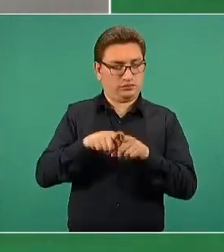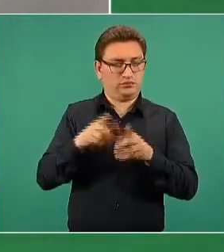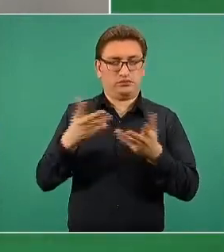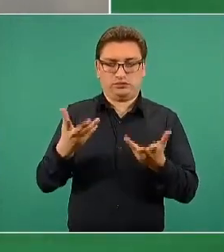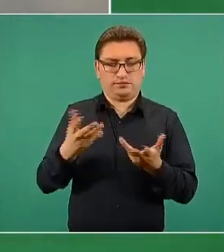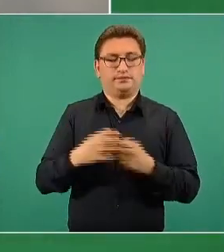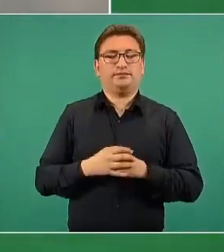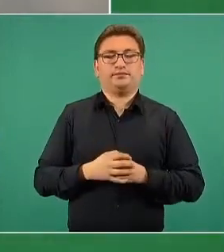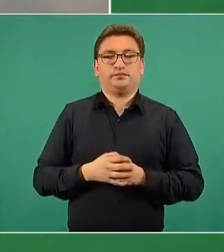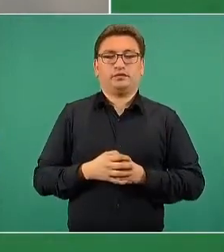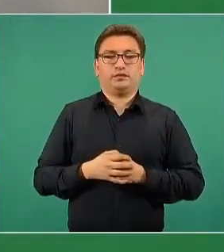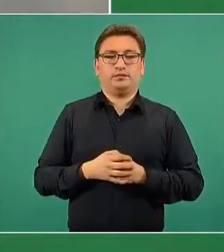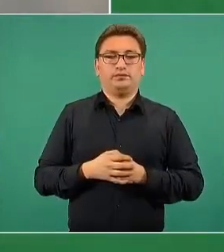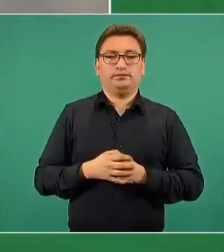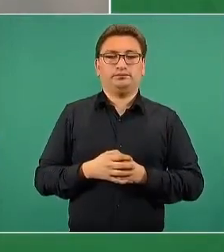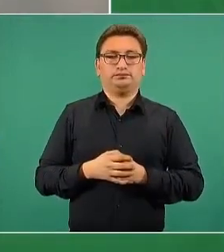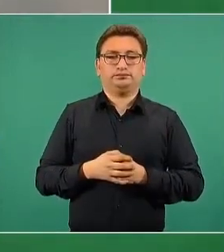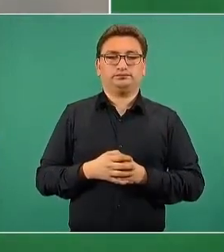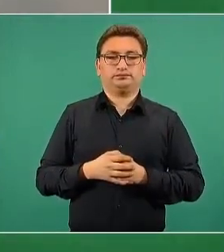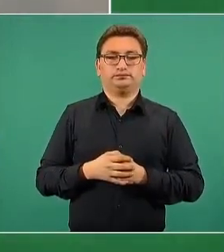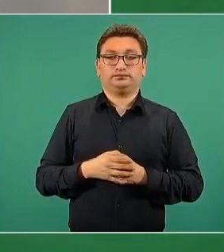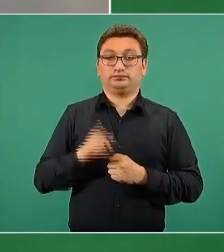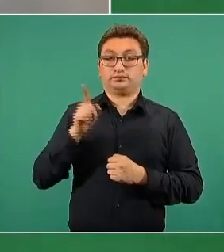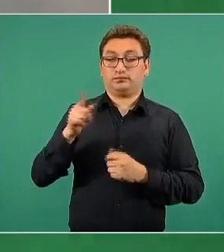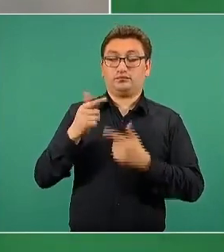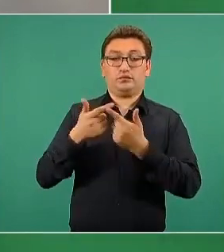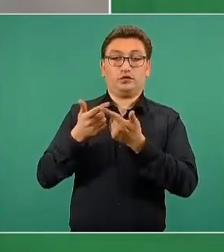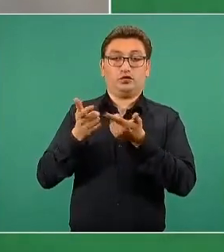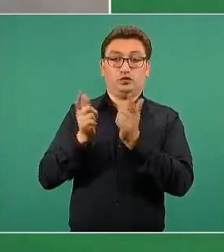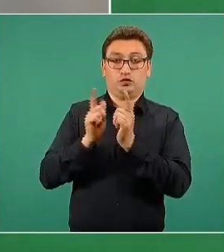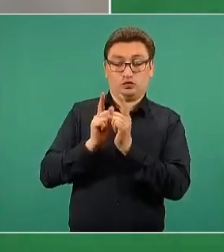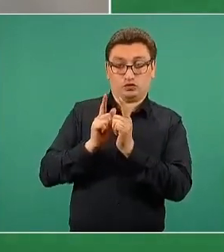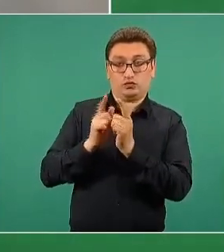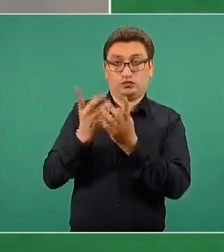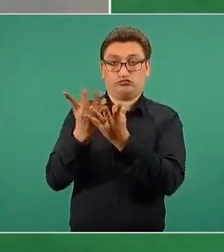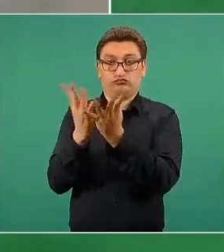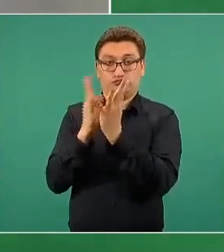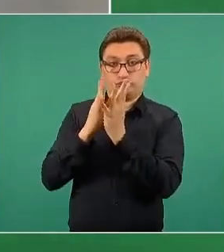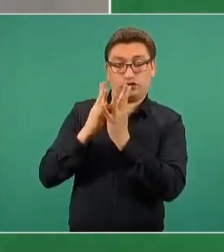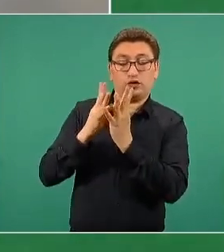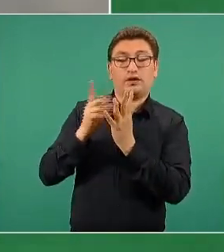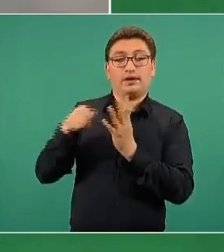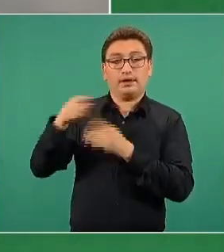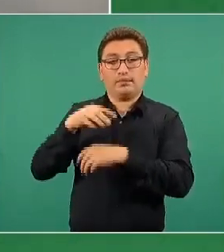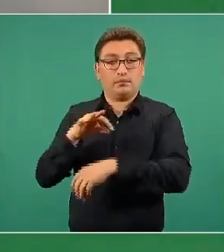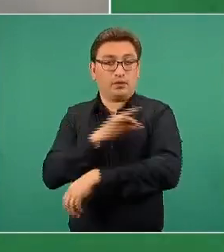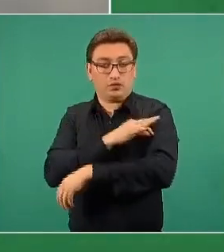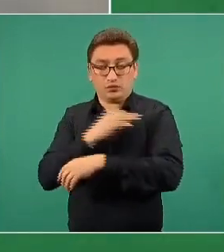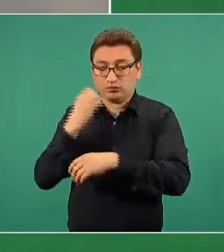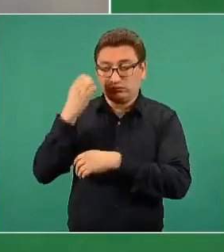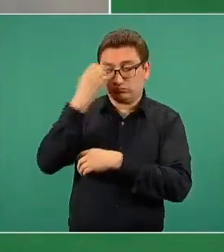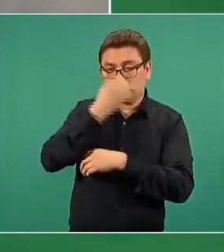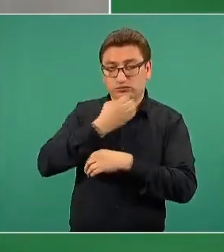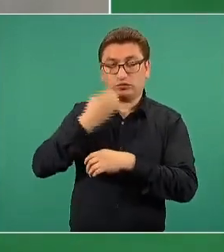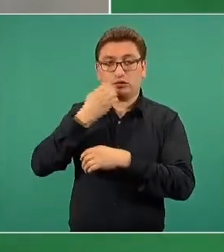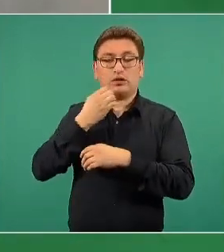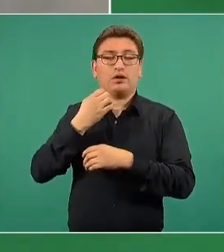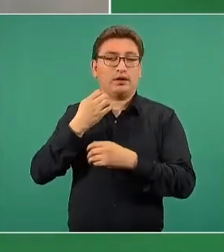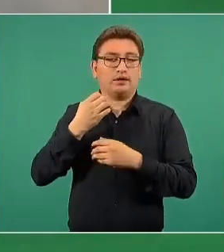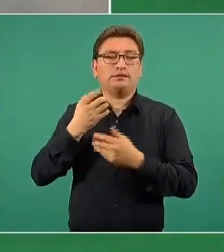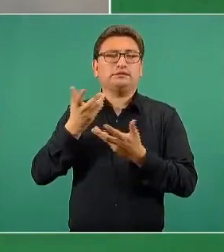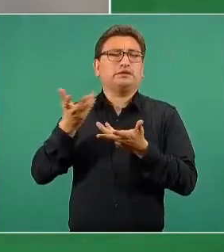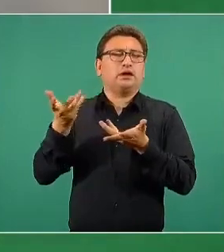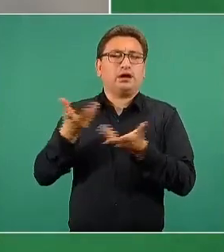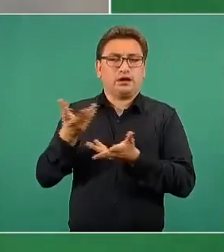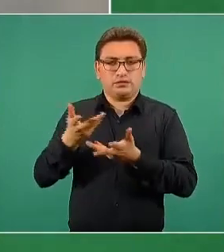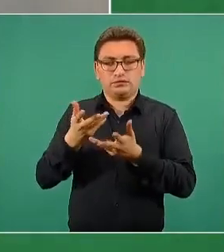tanto el Grupo Técnico Asesor de Vacunas pueda analizar la